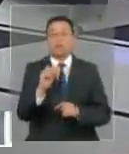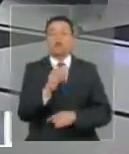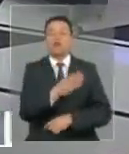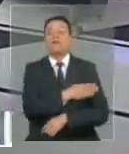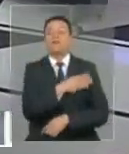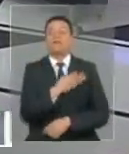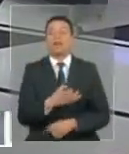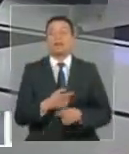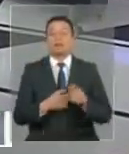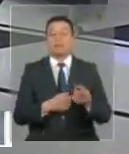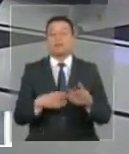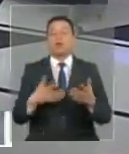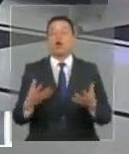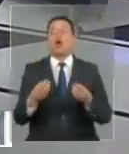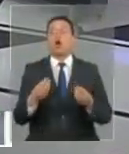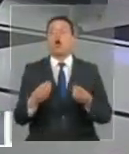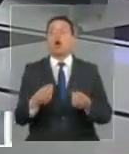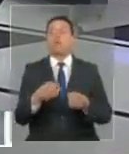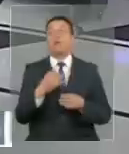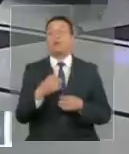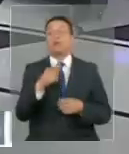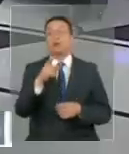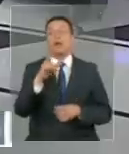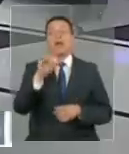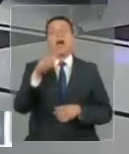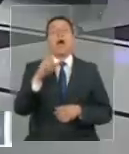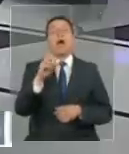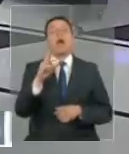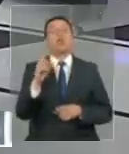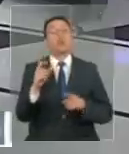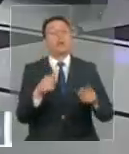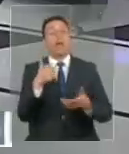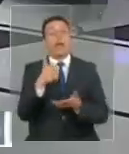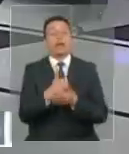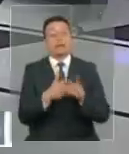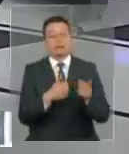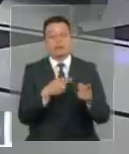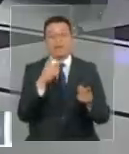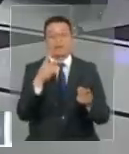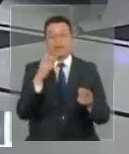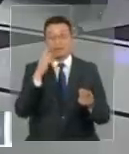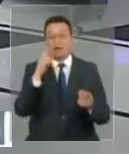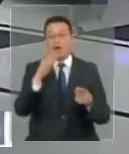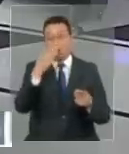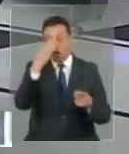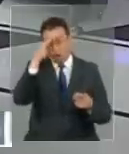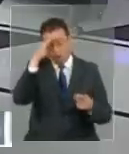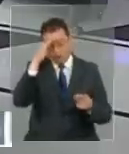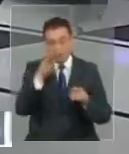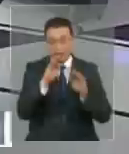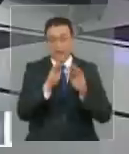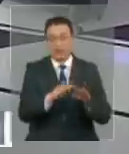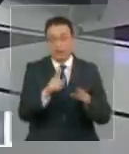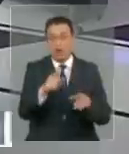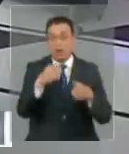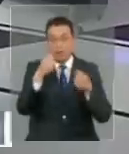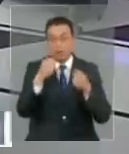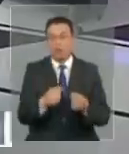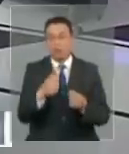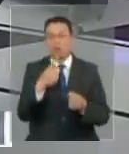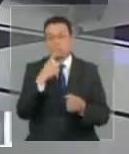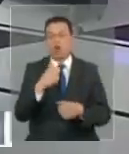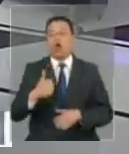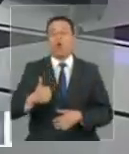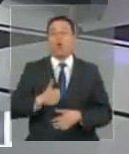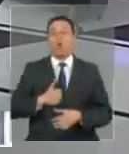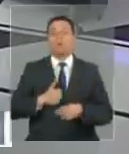No tiene mucha fe. ¿Cómo, alcalde Jadue, usted pretende que la vecina confíe en algo que efectivamente pueda ser